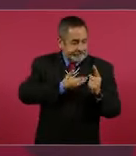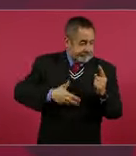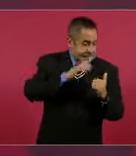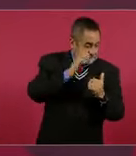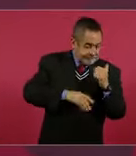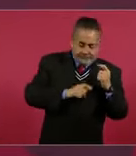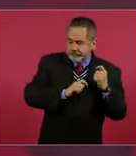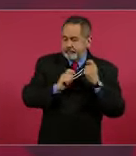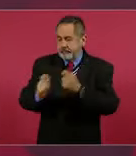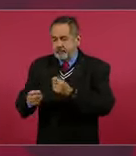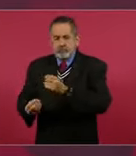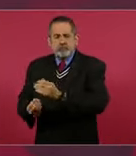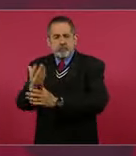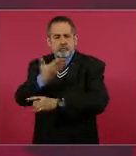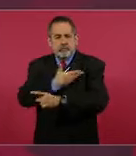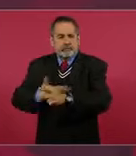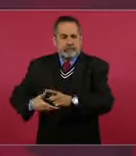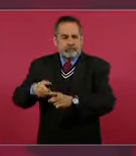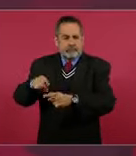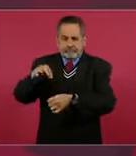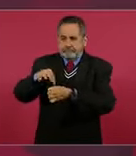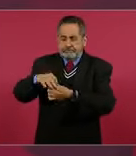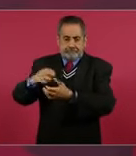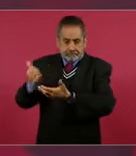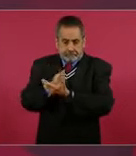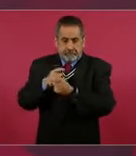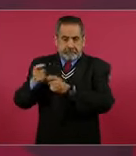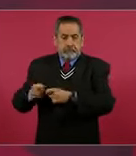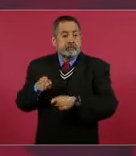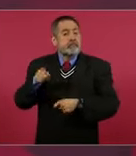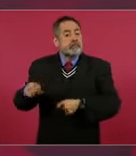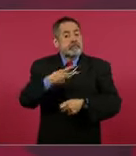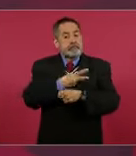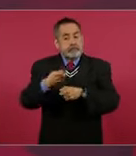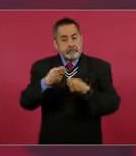a el presidente electo, me mandó invitar